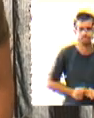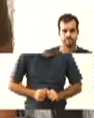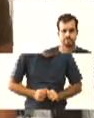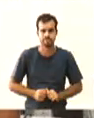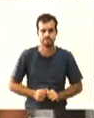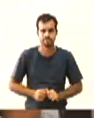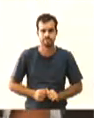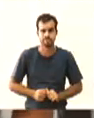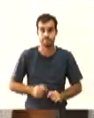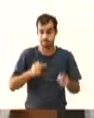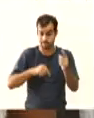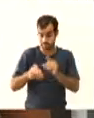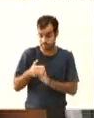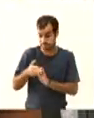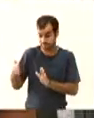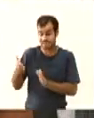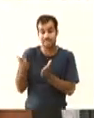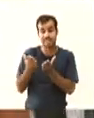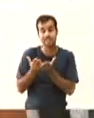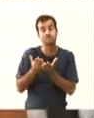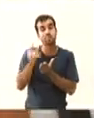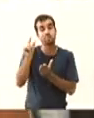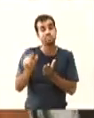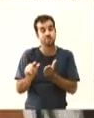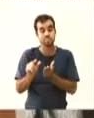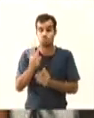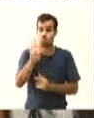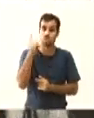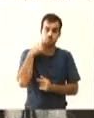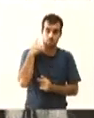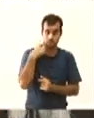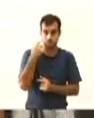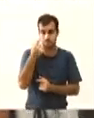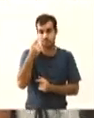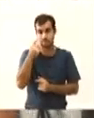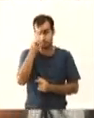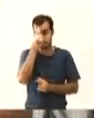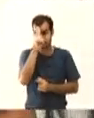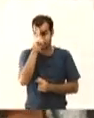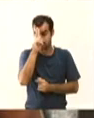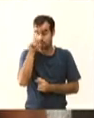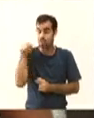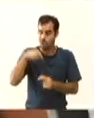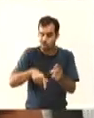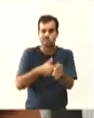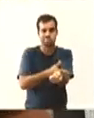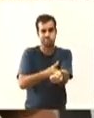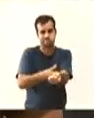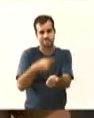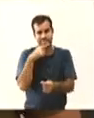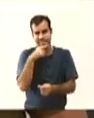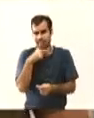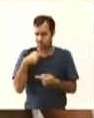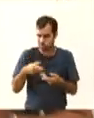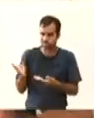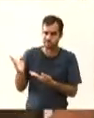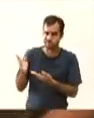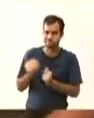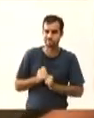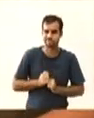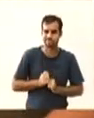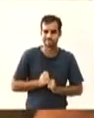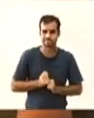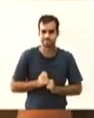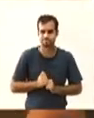A mi lado tengo a Carla Pavó, estudiante de cuarto año de medicina, que en este momento está donando sangre precisamente, un acto tremendamente